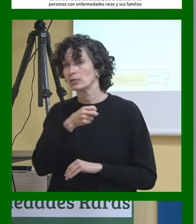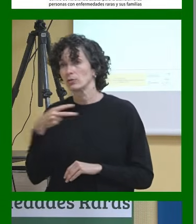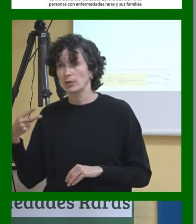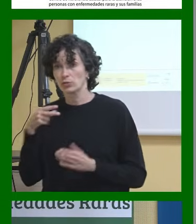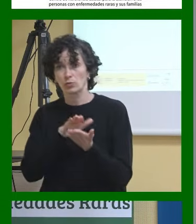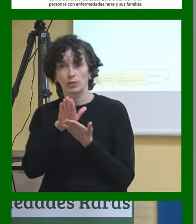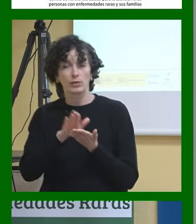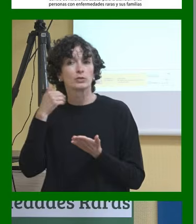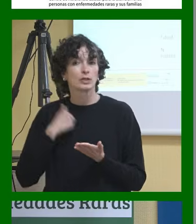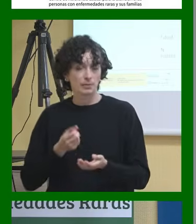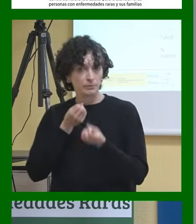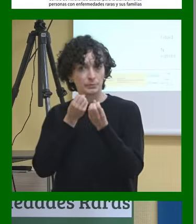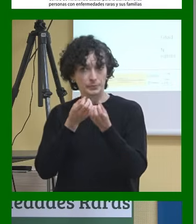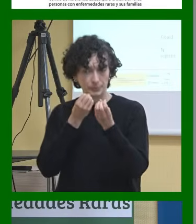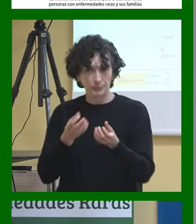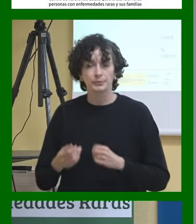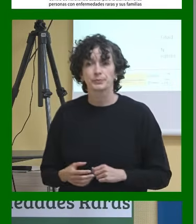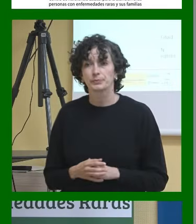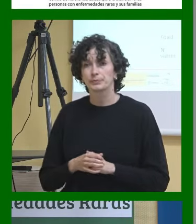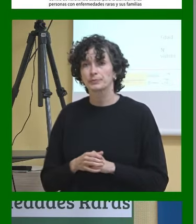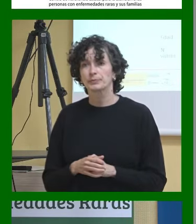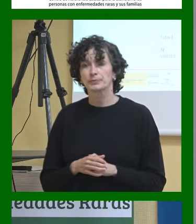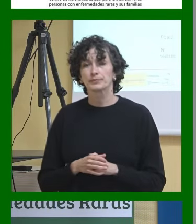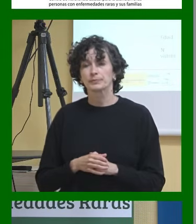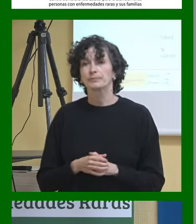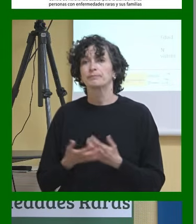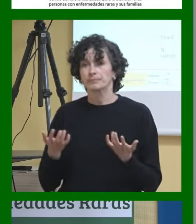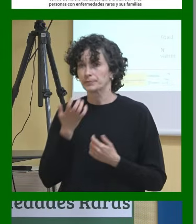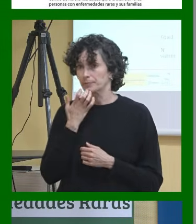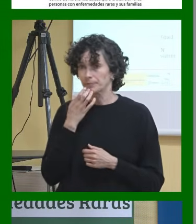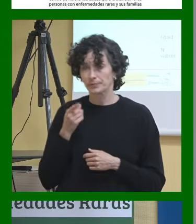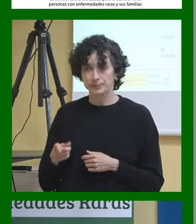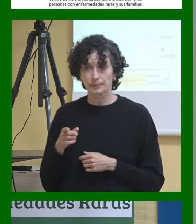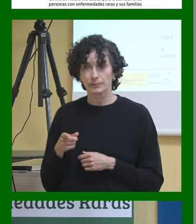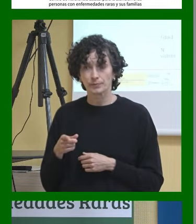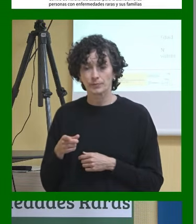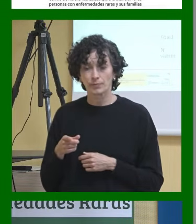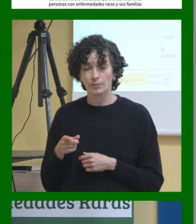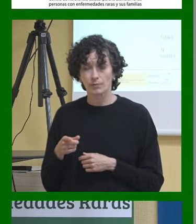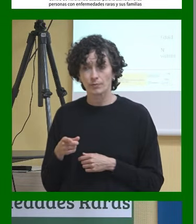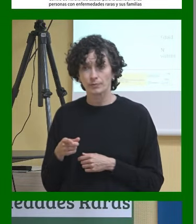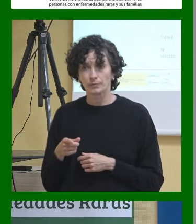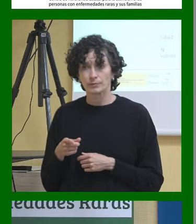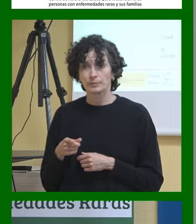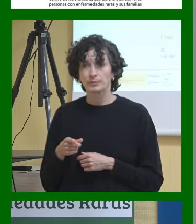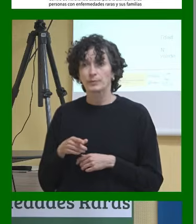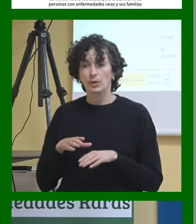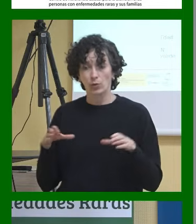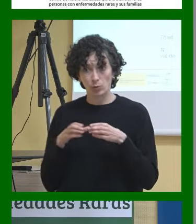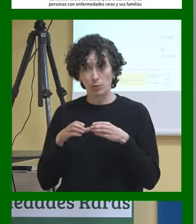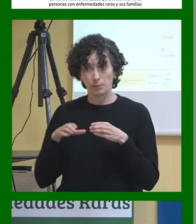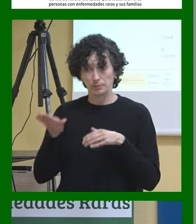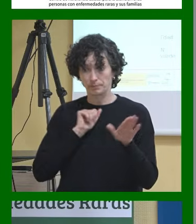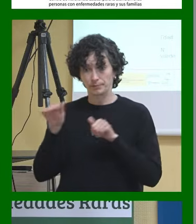están publicados. Entre ellos, lo que os quiero comentar es la muestra que finalmente logramos reclutar.